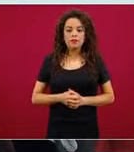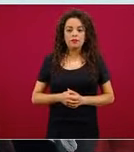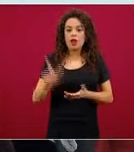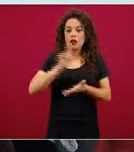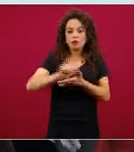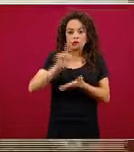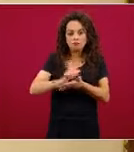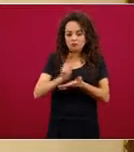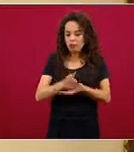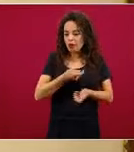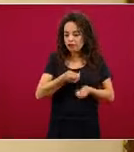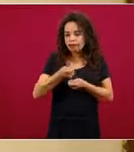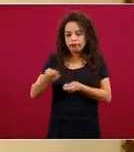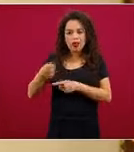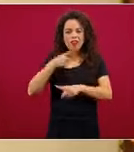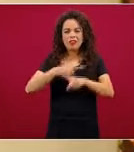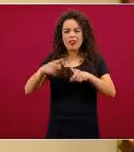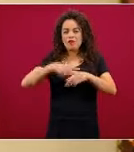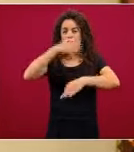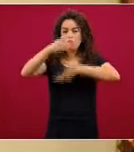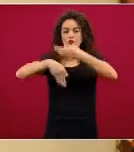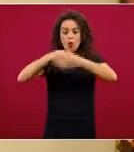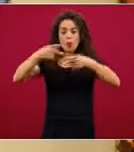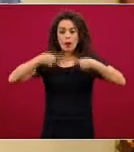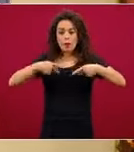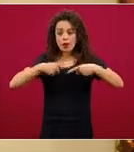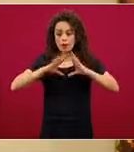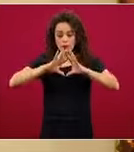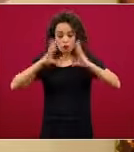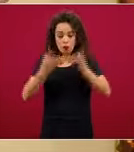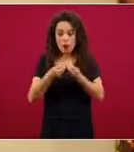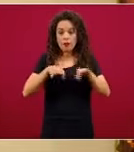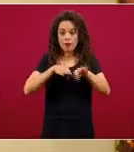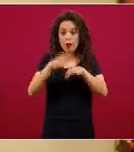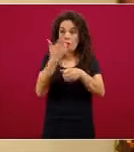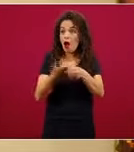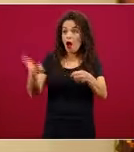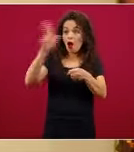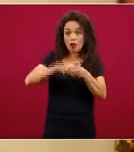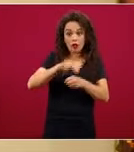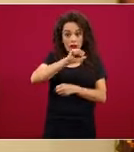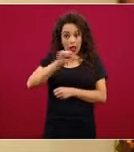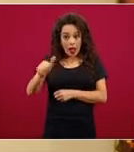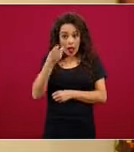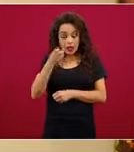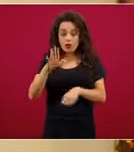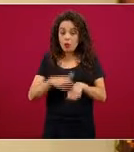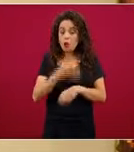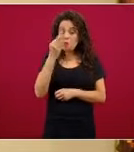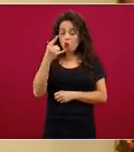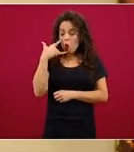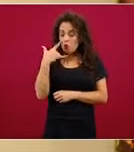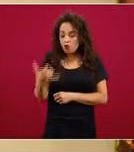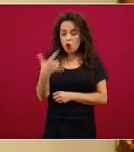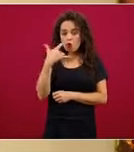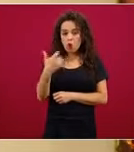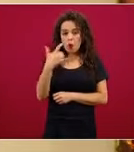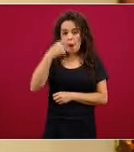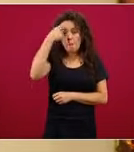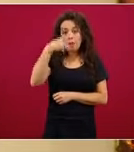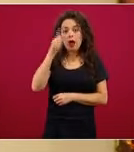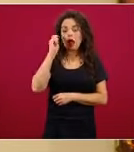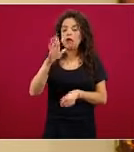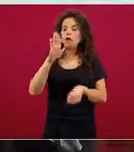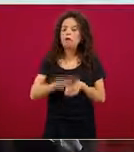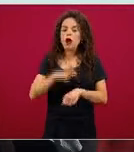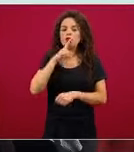limpieza, etcétera, todo el personal que trabaja en el sistema de salud, por este gran esfuerzo que ha derivado en una mejora tanto